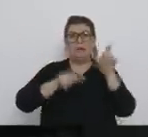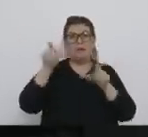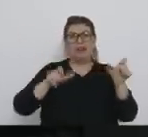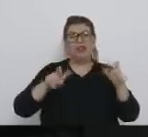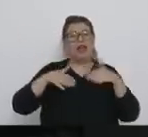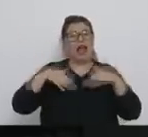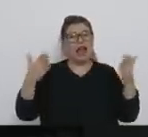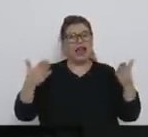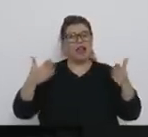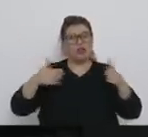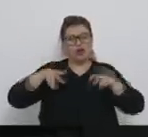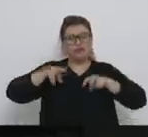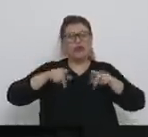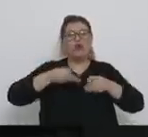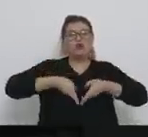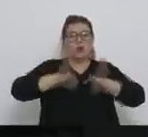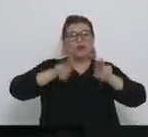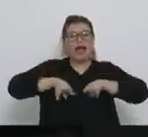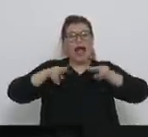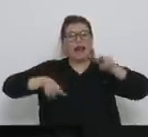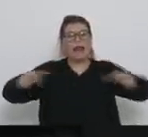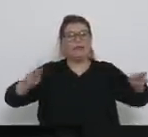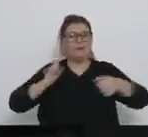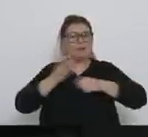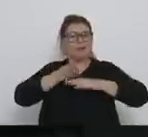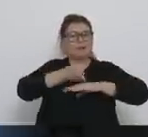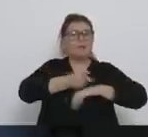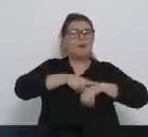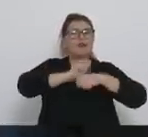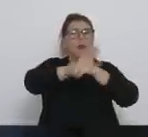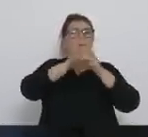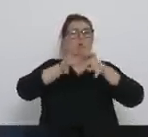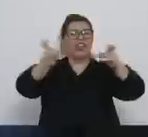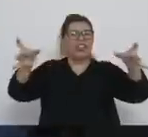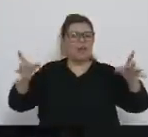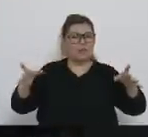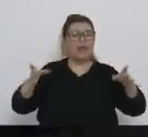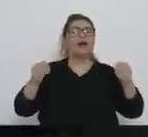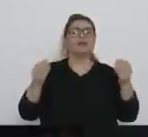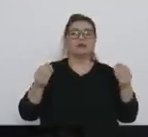no podían ingresar en pandemia en pandemia presidenta